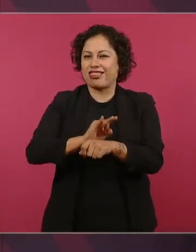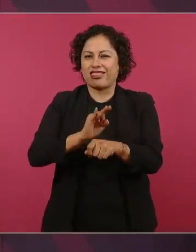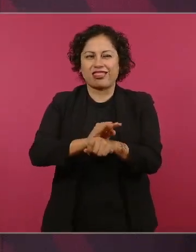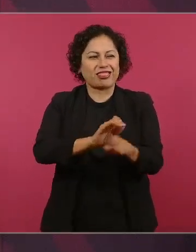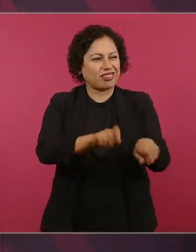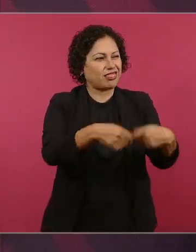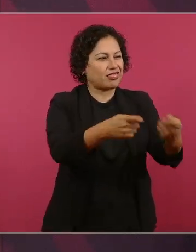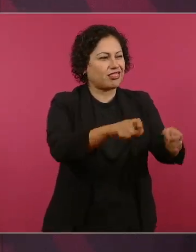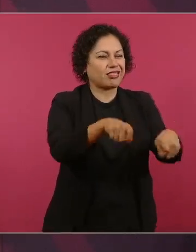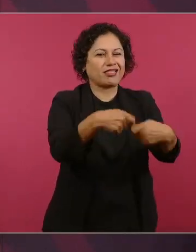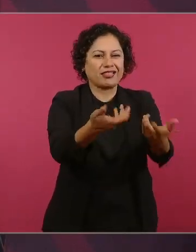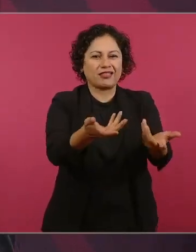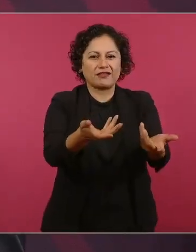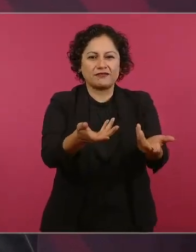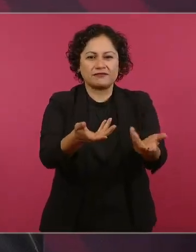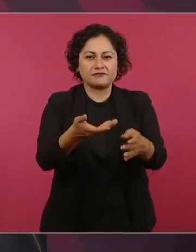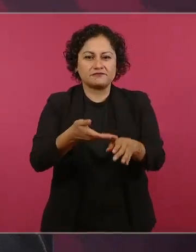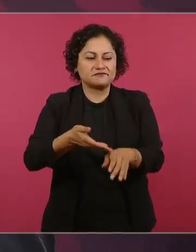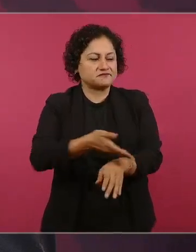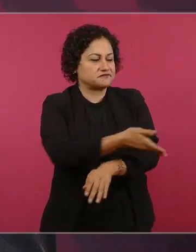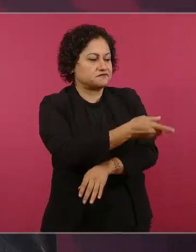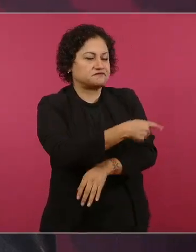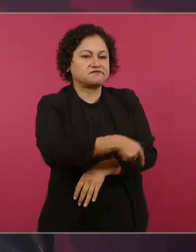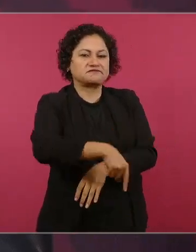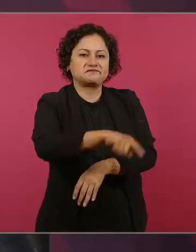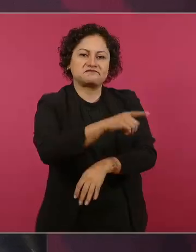imperaba el influyentismo.